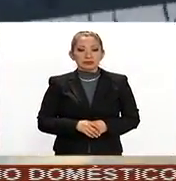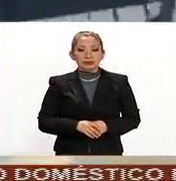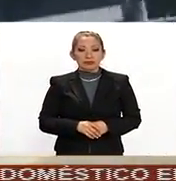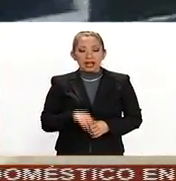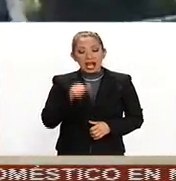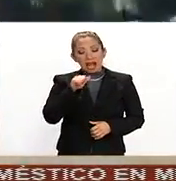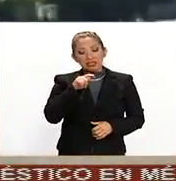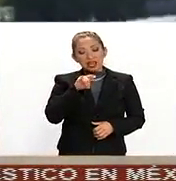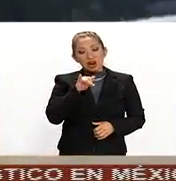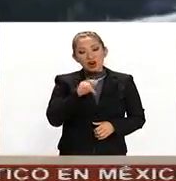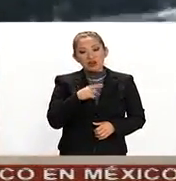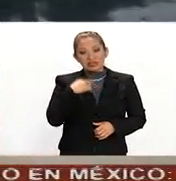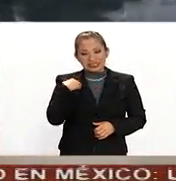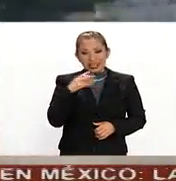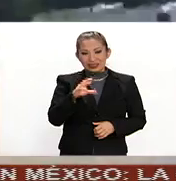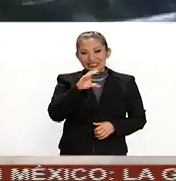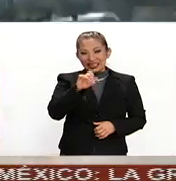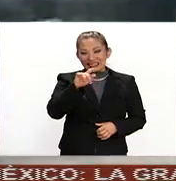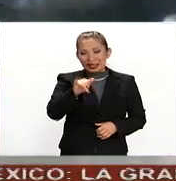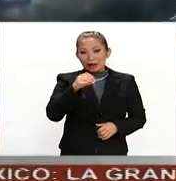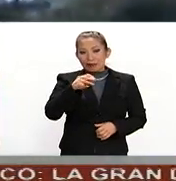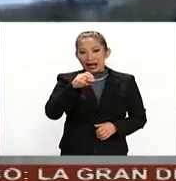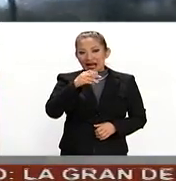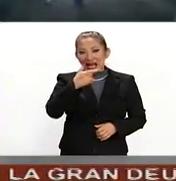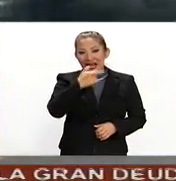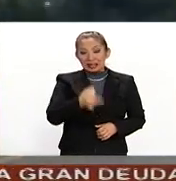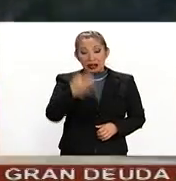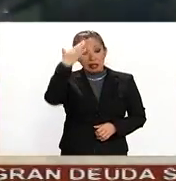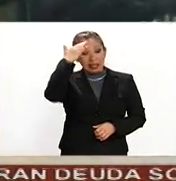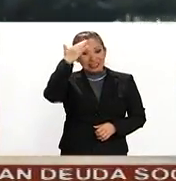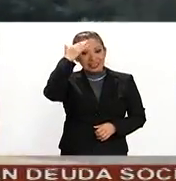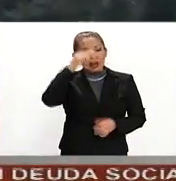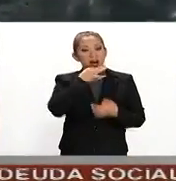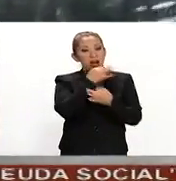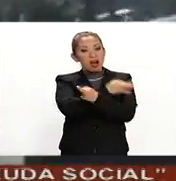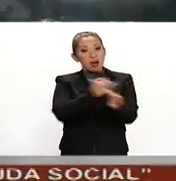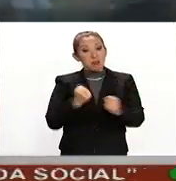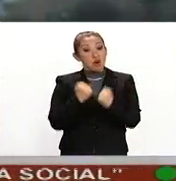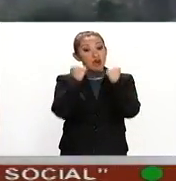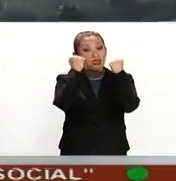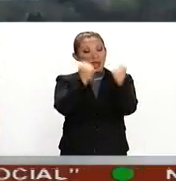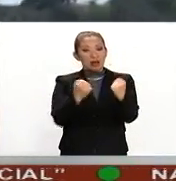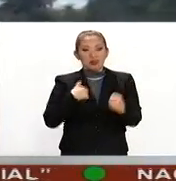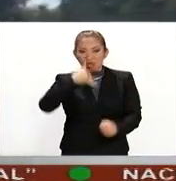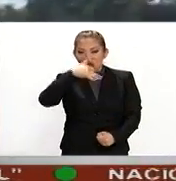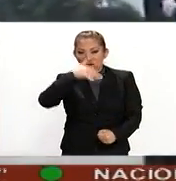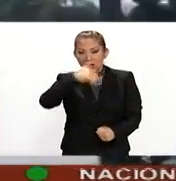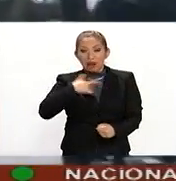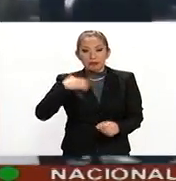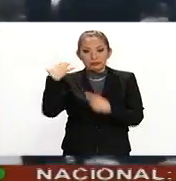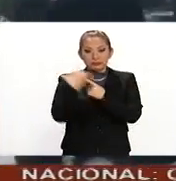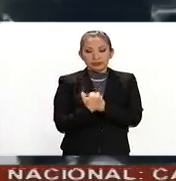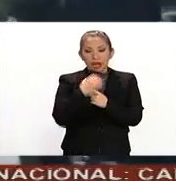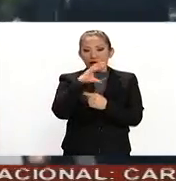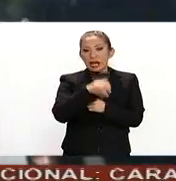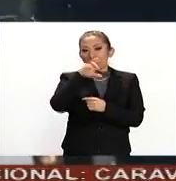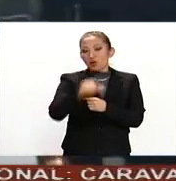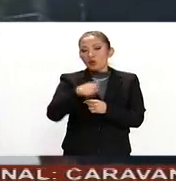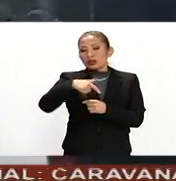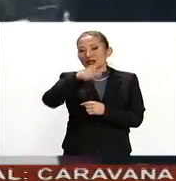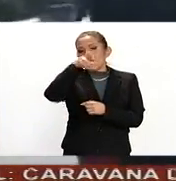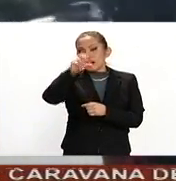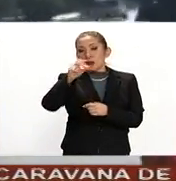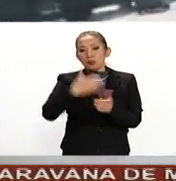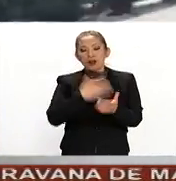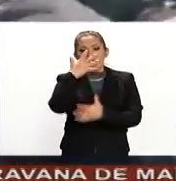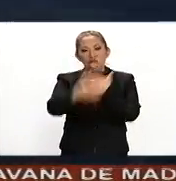Arne Ausdenruten, ex City Manager de la Delegación Hidalgo y líder de la campaña El Poder Anti-Gandaya, fue detenido en Cancún, Quintana Roo,